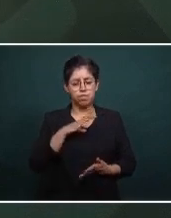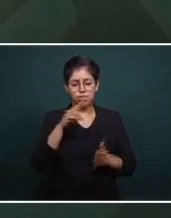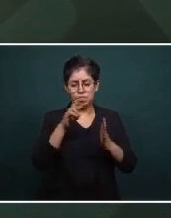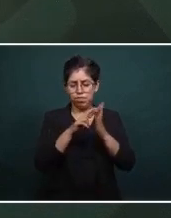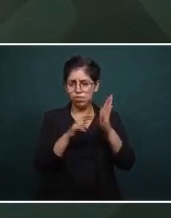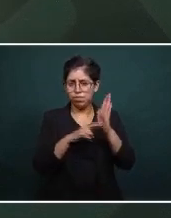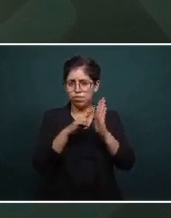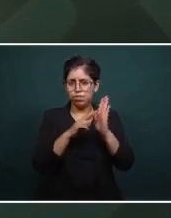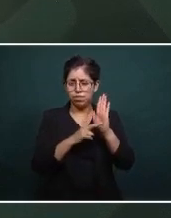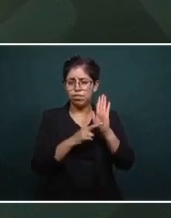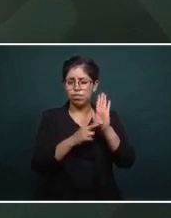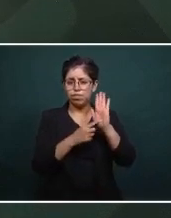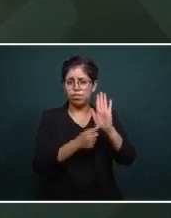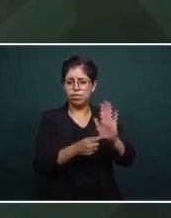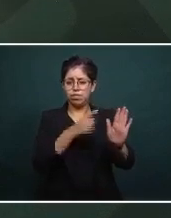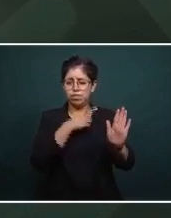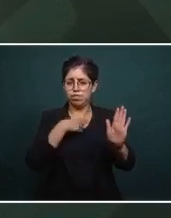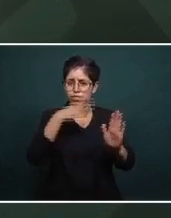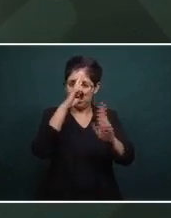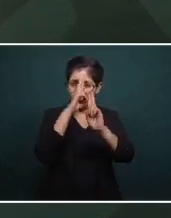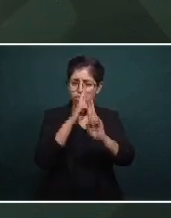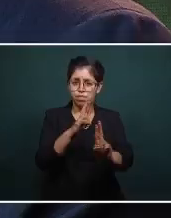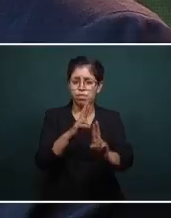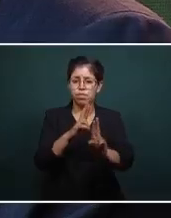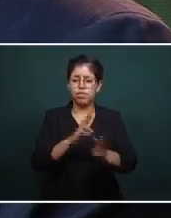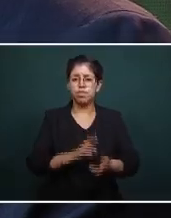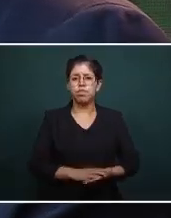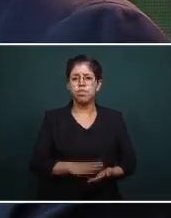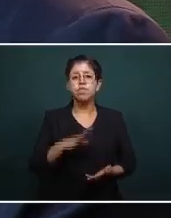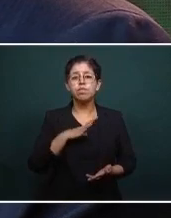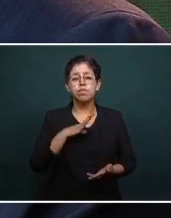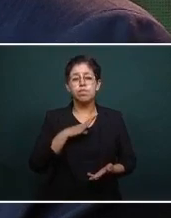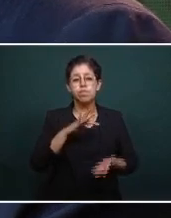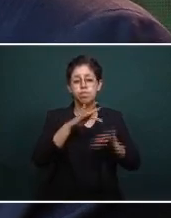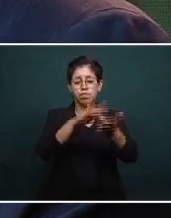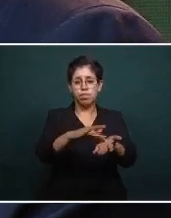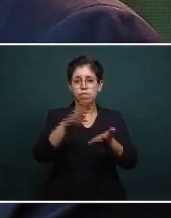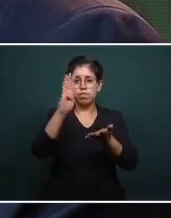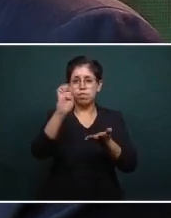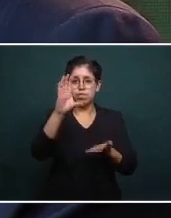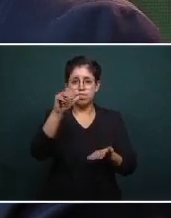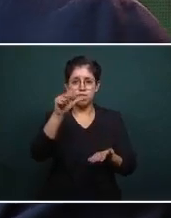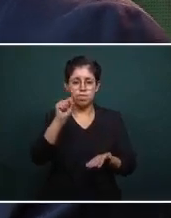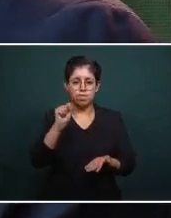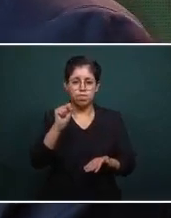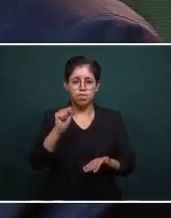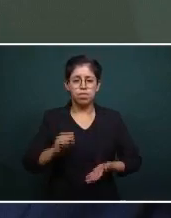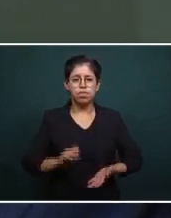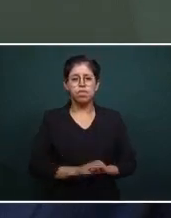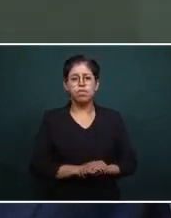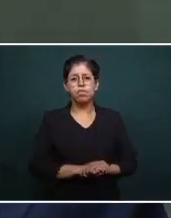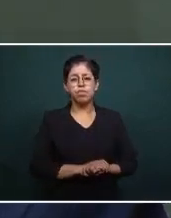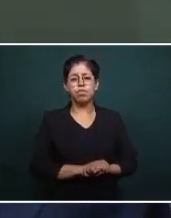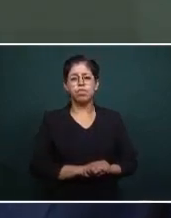se mantiene vigente, en donde hay estímulos y hay becas, pero este es